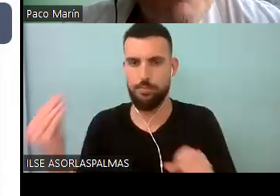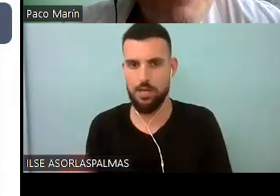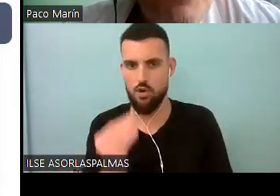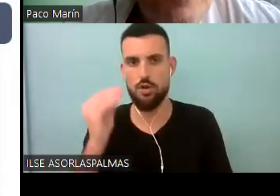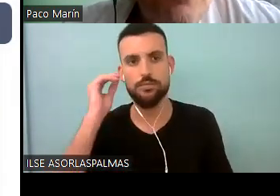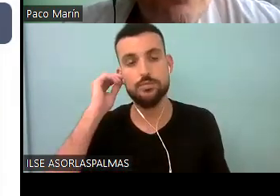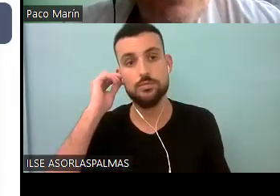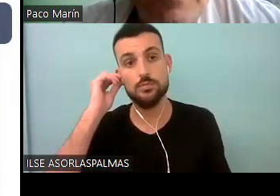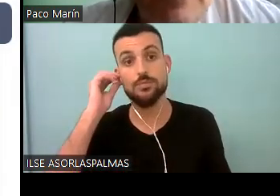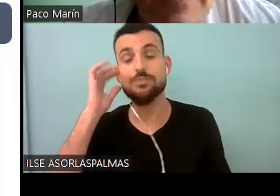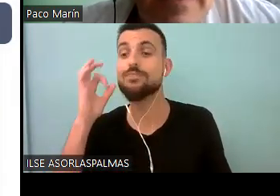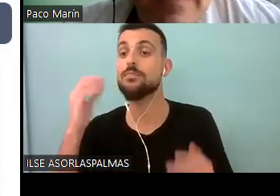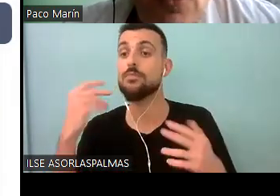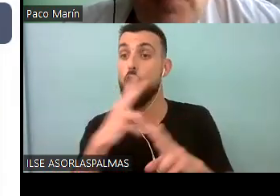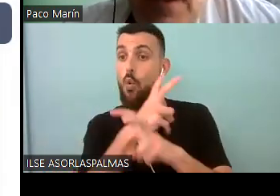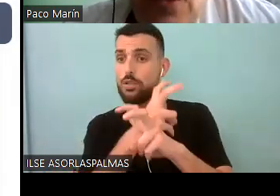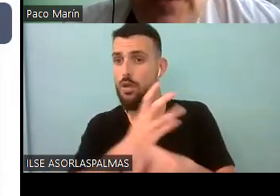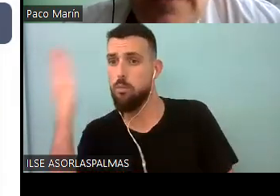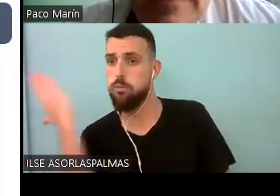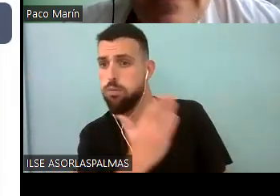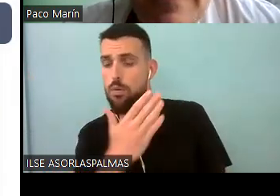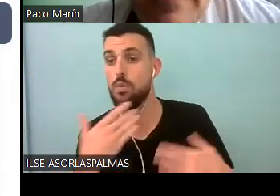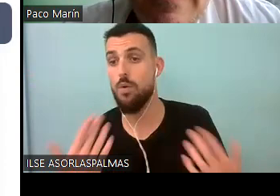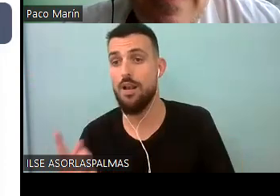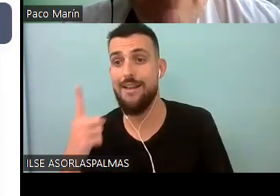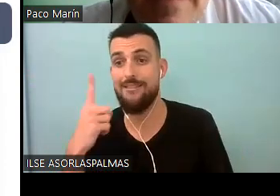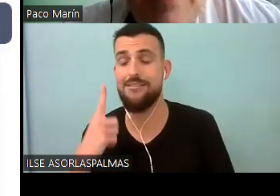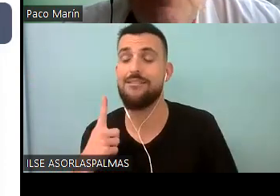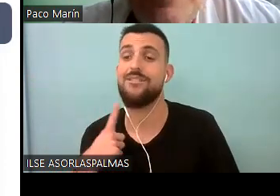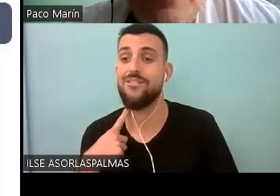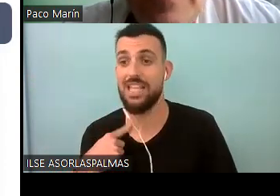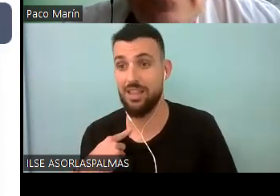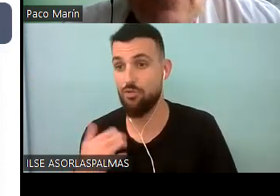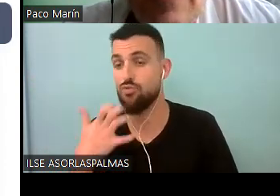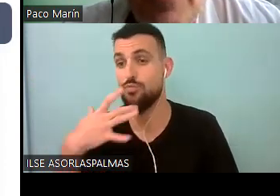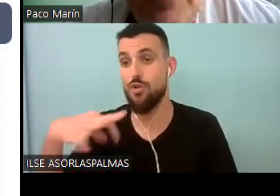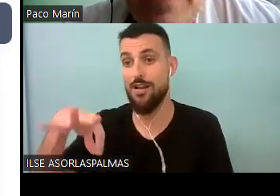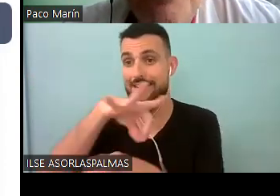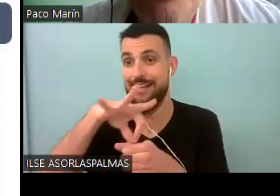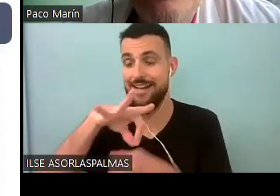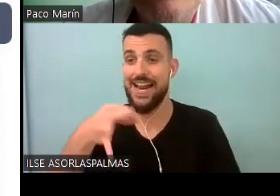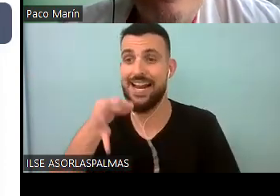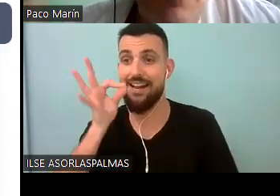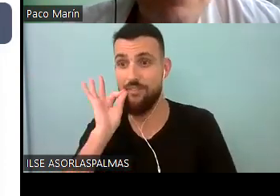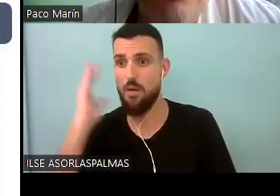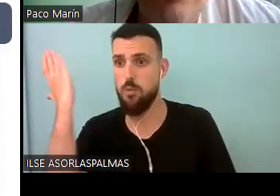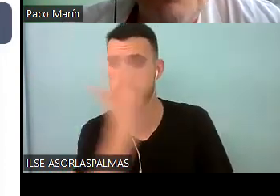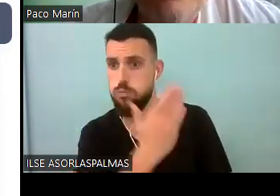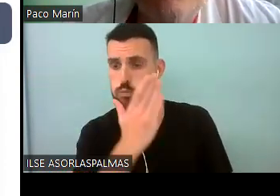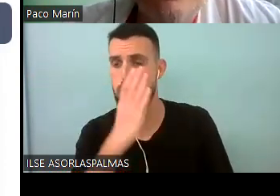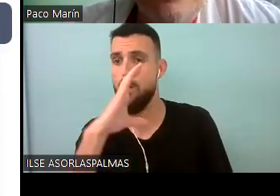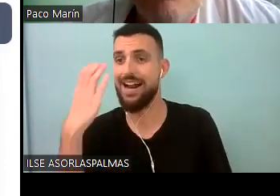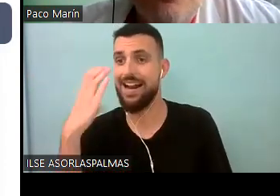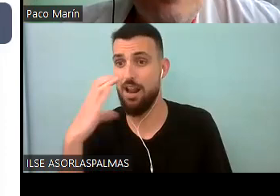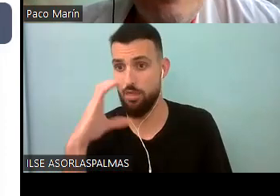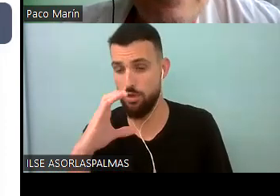3 enemigos de la salud ósea, los vicios. La cafeína puede interferir con la absorción de calcio, aumenta su